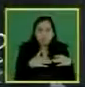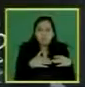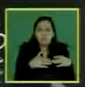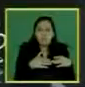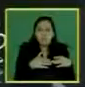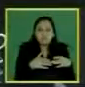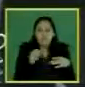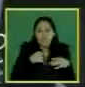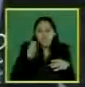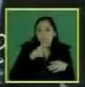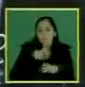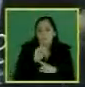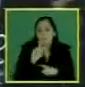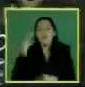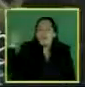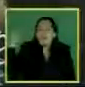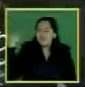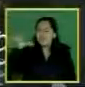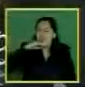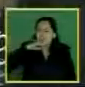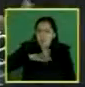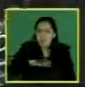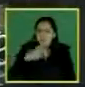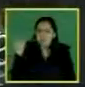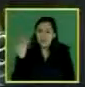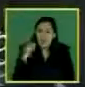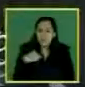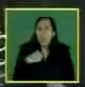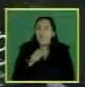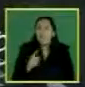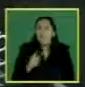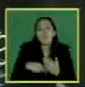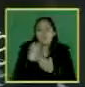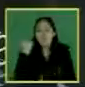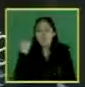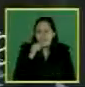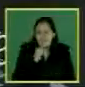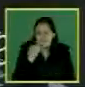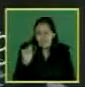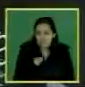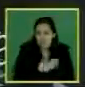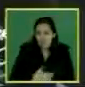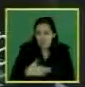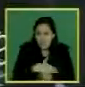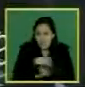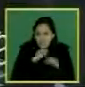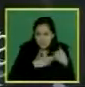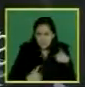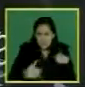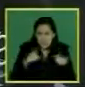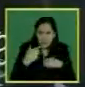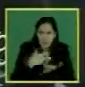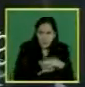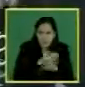existido mucho, mucho tiempo atrás. Una vez le dije yo al presidente Chávez, antes de que fuera presidente, estábamos viendo un cuadro